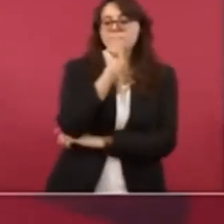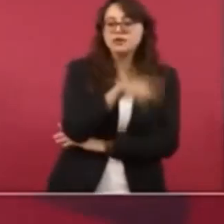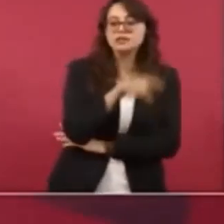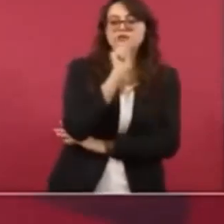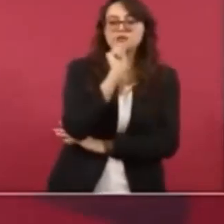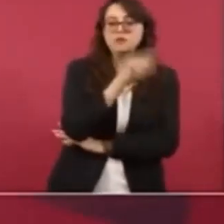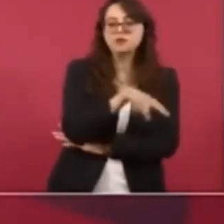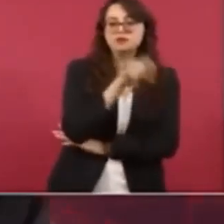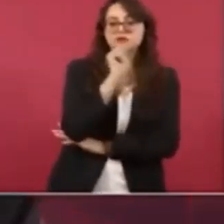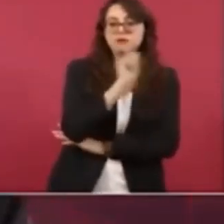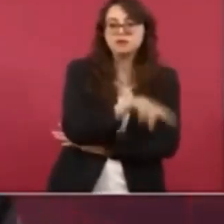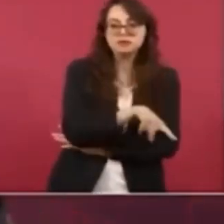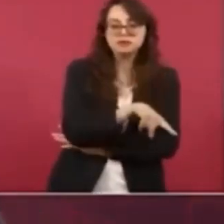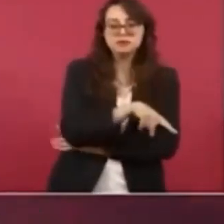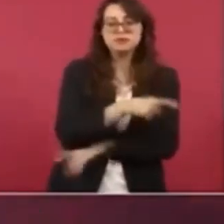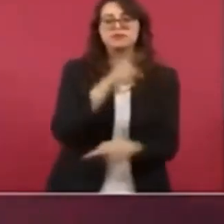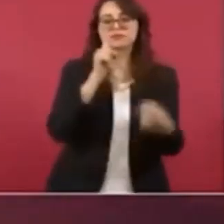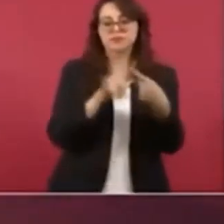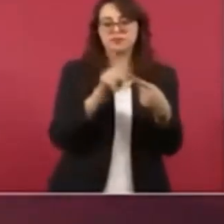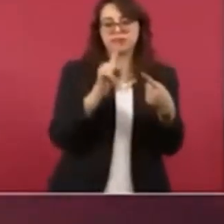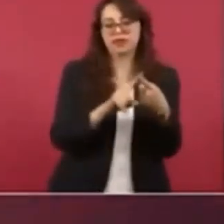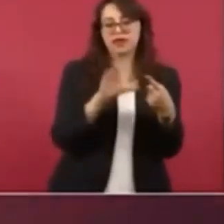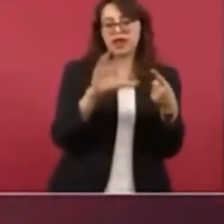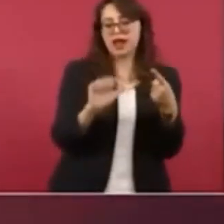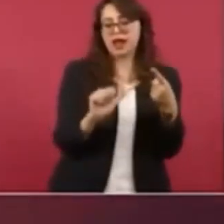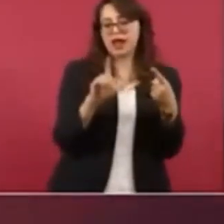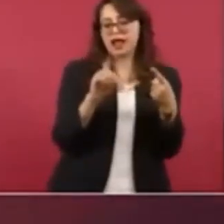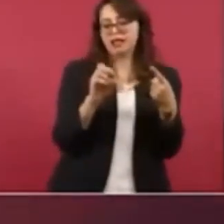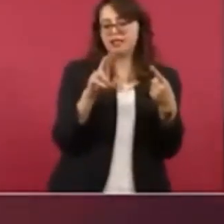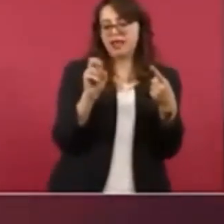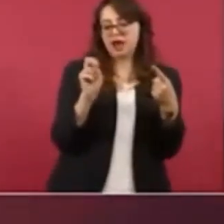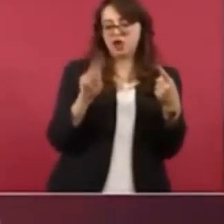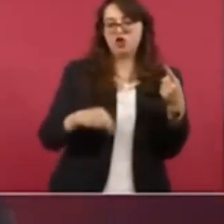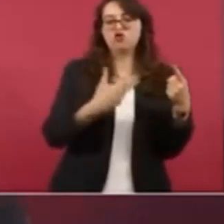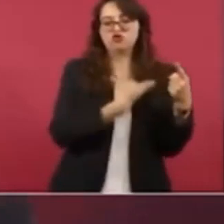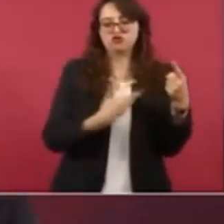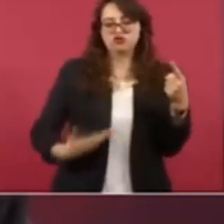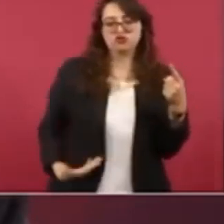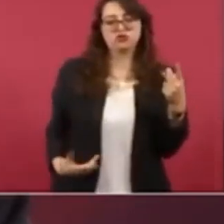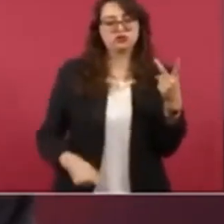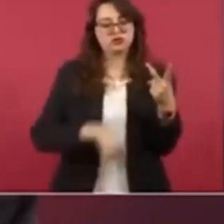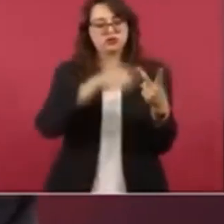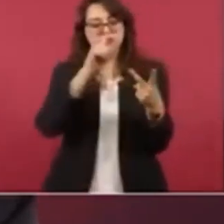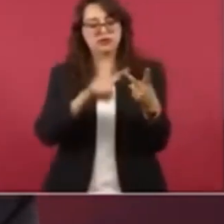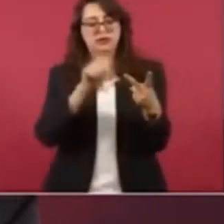y el segundo fue encabezado por